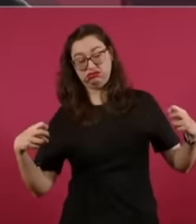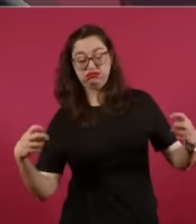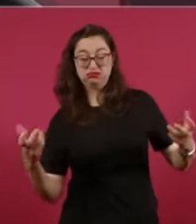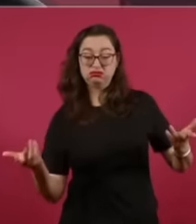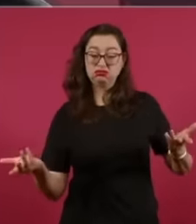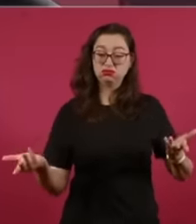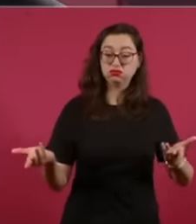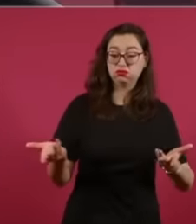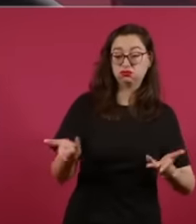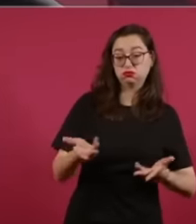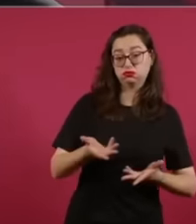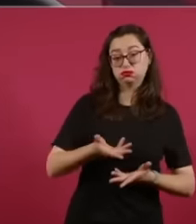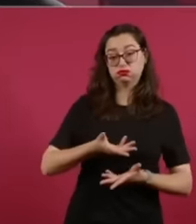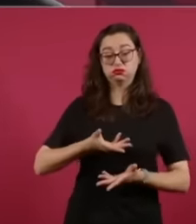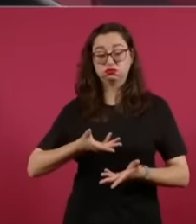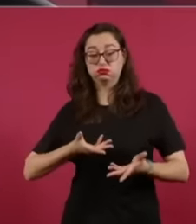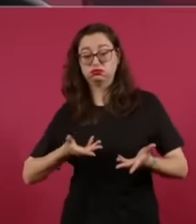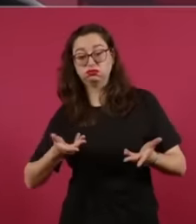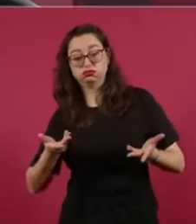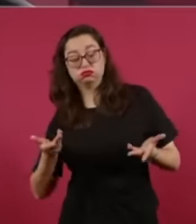Pues ya no es así.